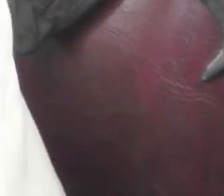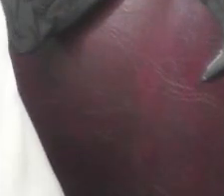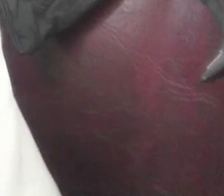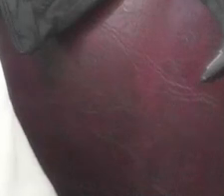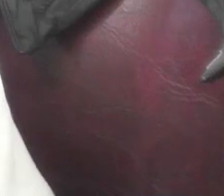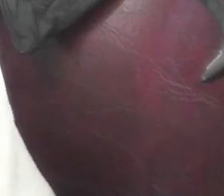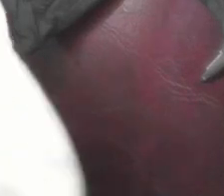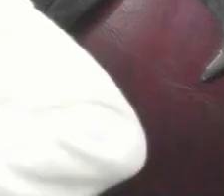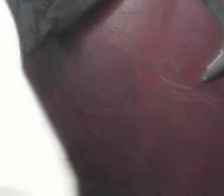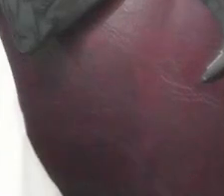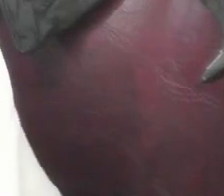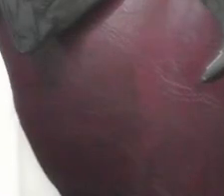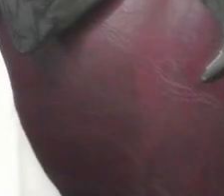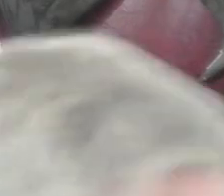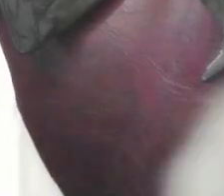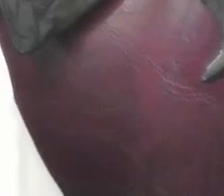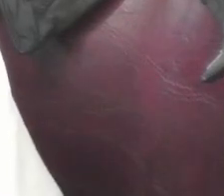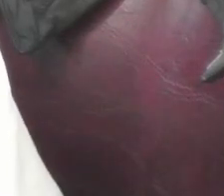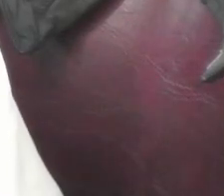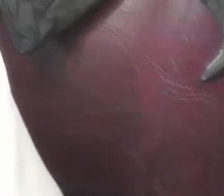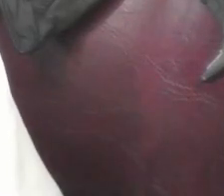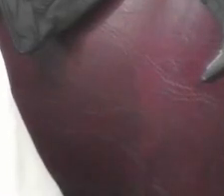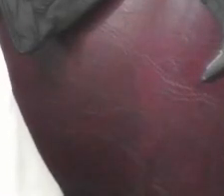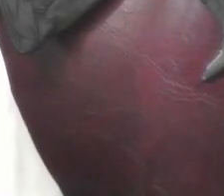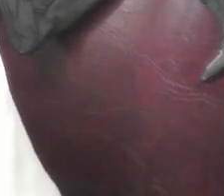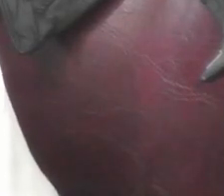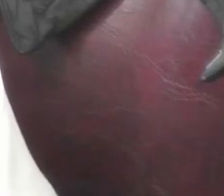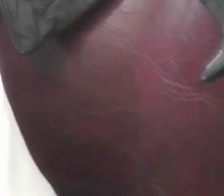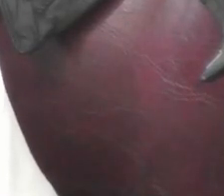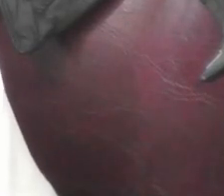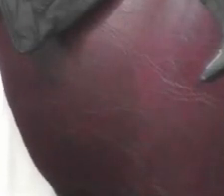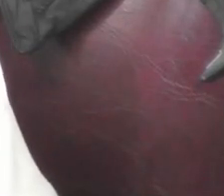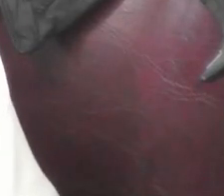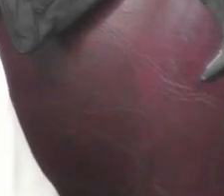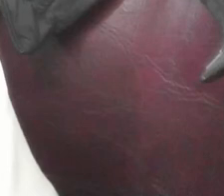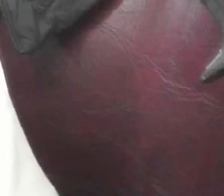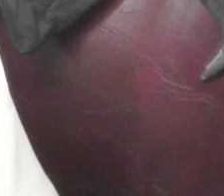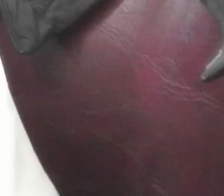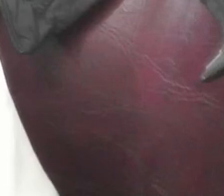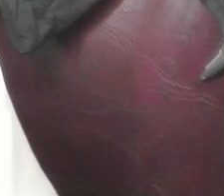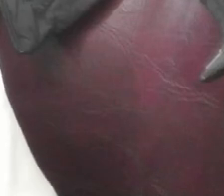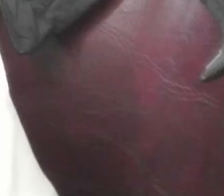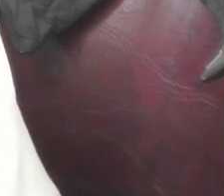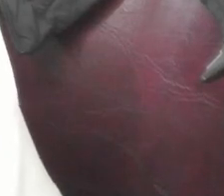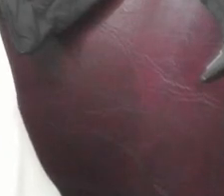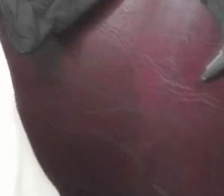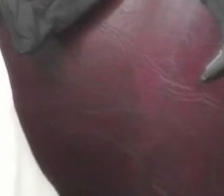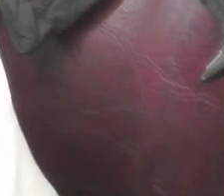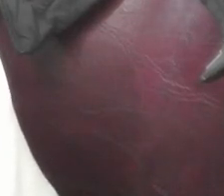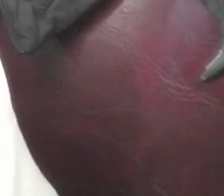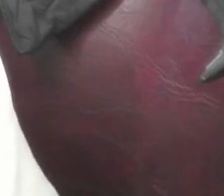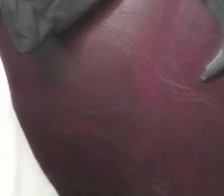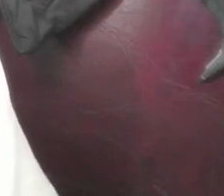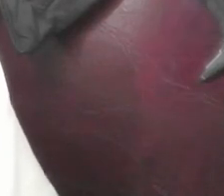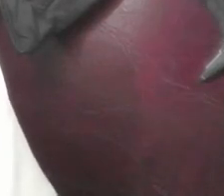tal como corresponde habremos de votarlos de manera individualizada pero quería solicitarle que los que siguen